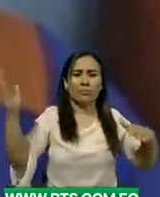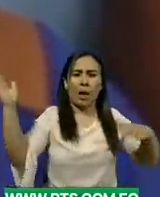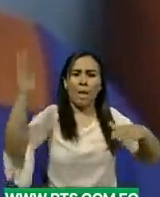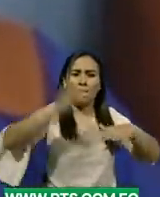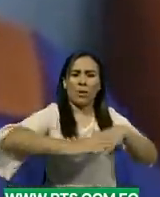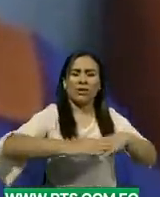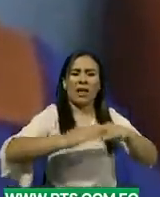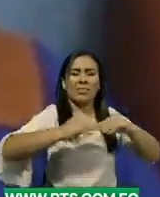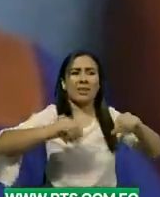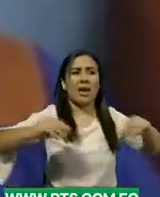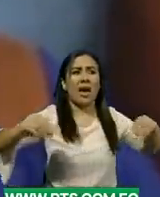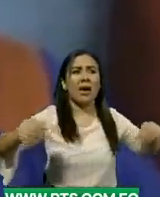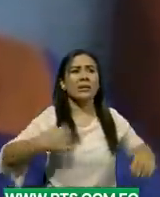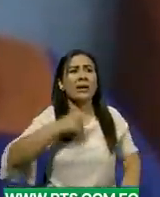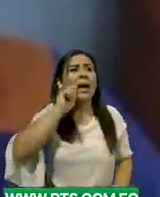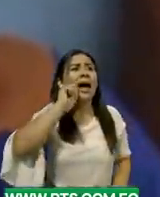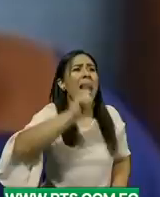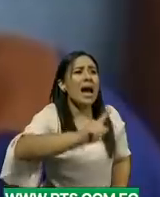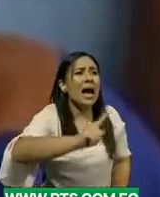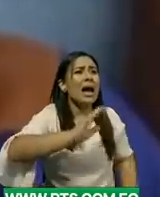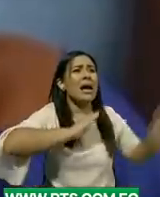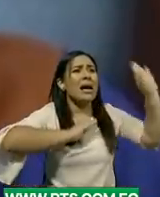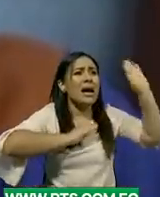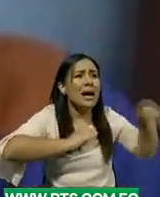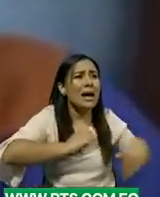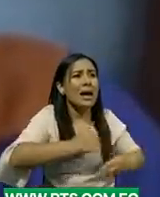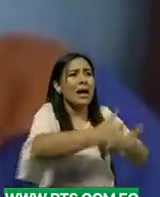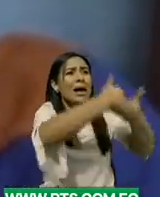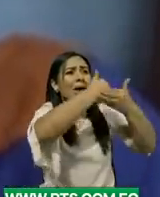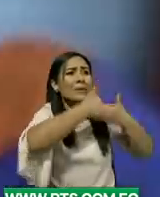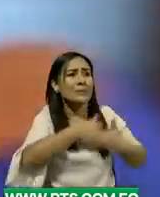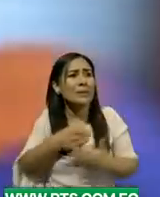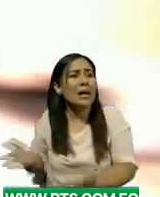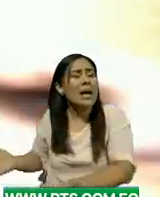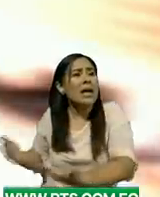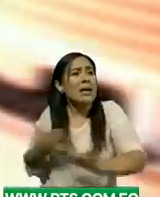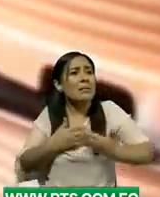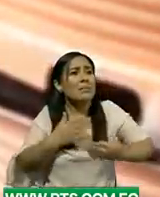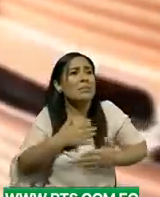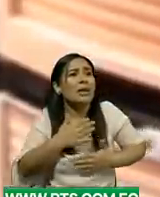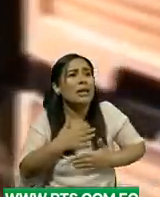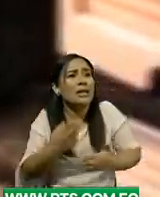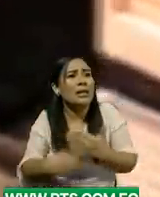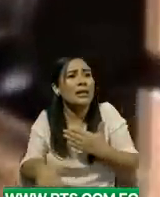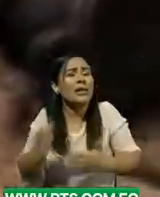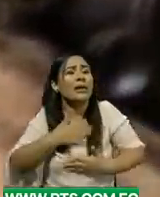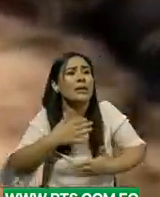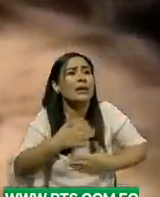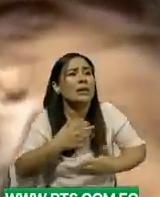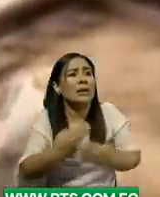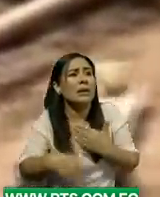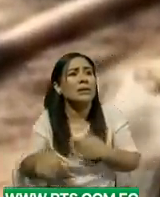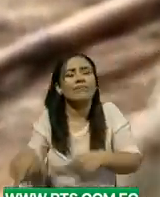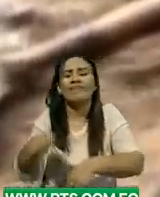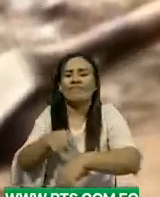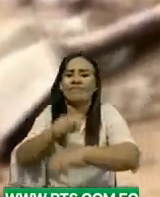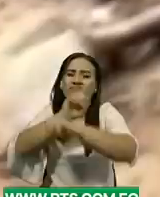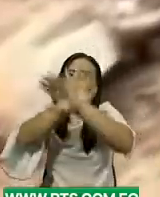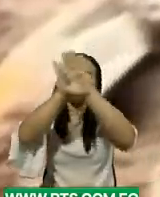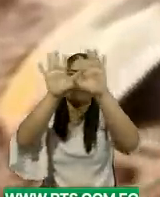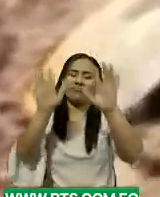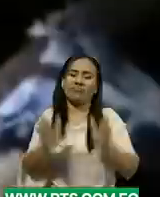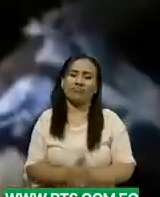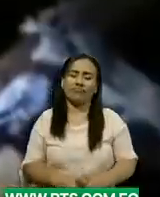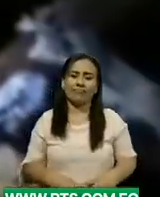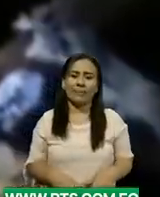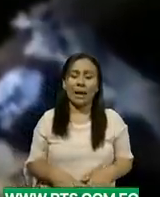y yo pedí auxilio que me ayuden a sacarlos. El hecho ocurrió en horas de la madrugada. Autoridades